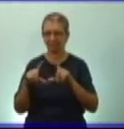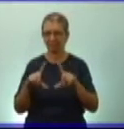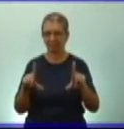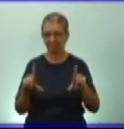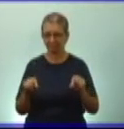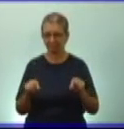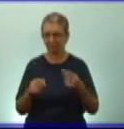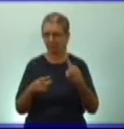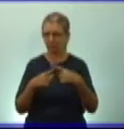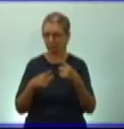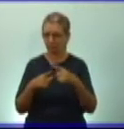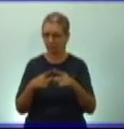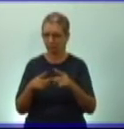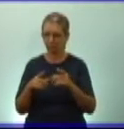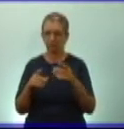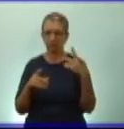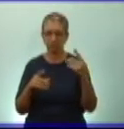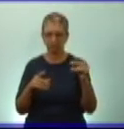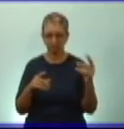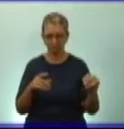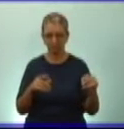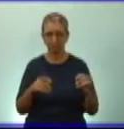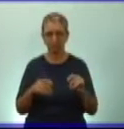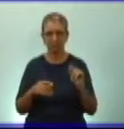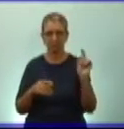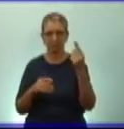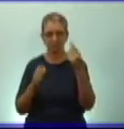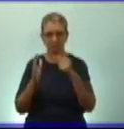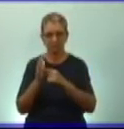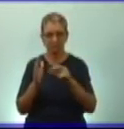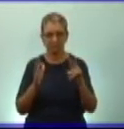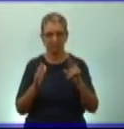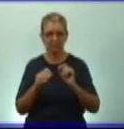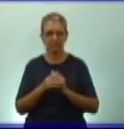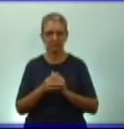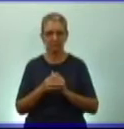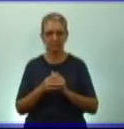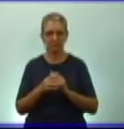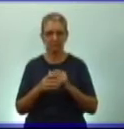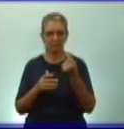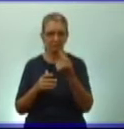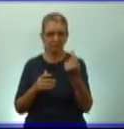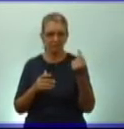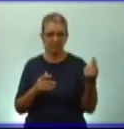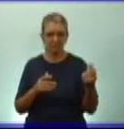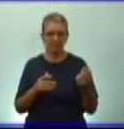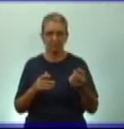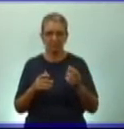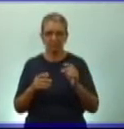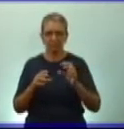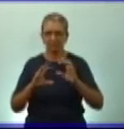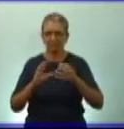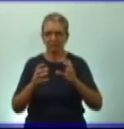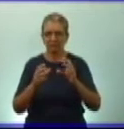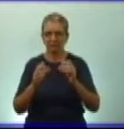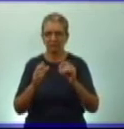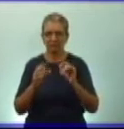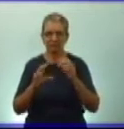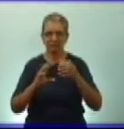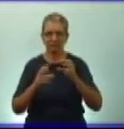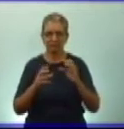las otras partes del ejercicio. 1.2. De cada sustancia diga tipo de partículas que la forman